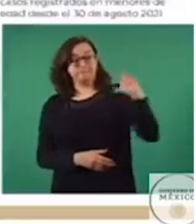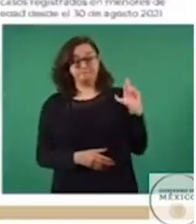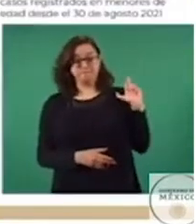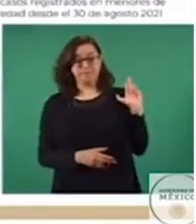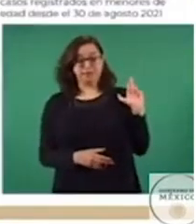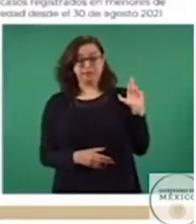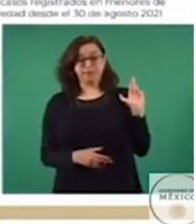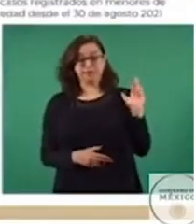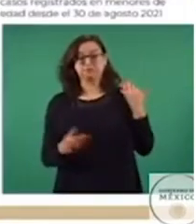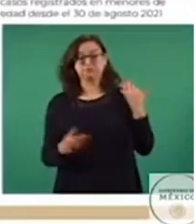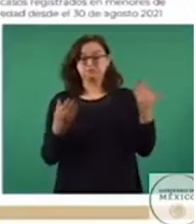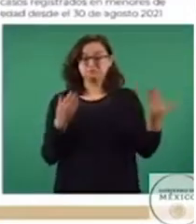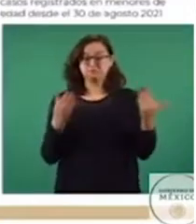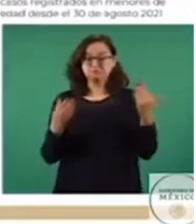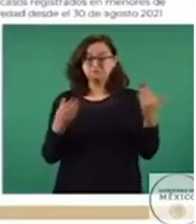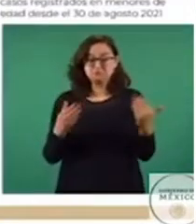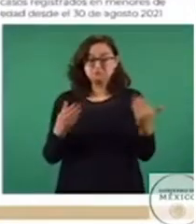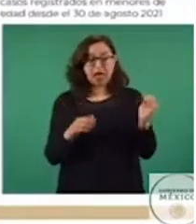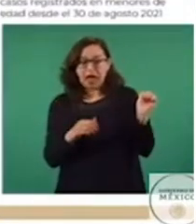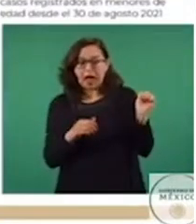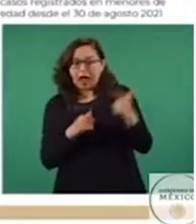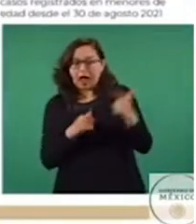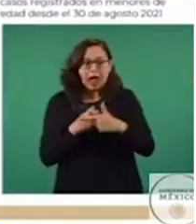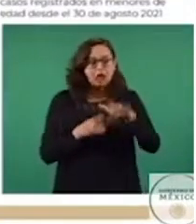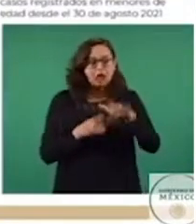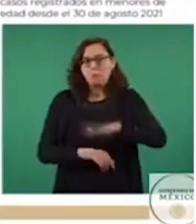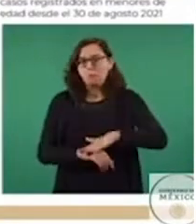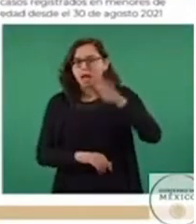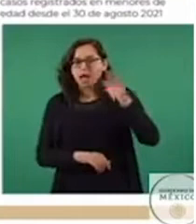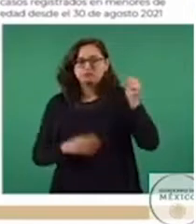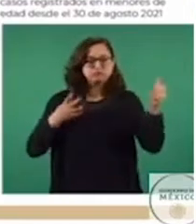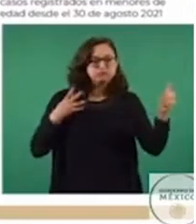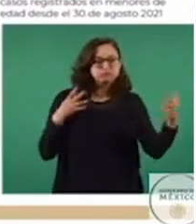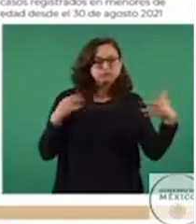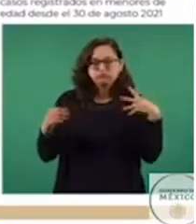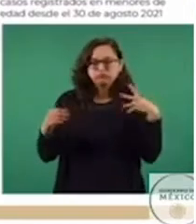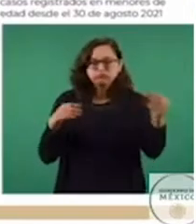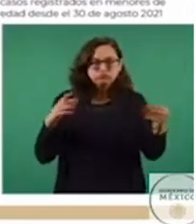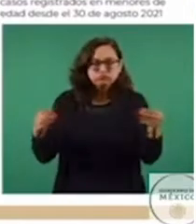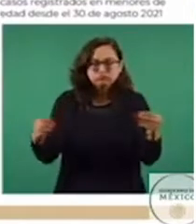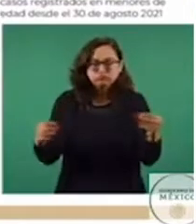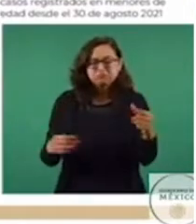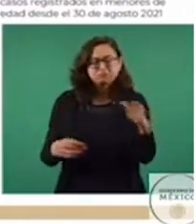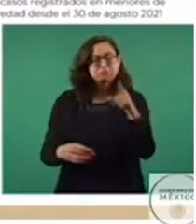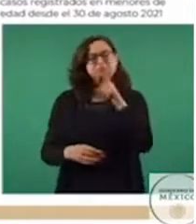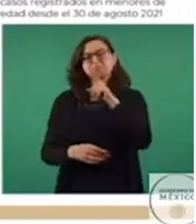ayer, entre los menores de 5 a 17 años se registran